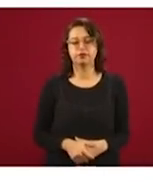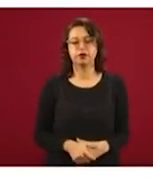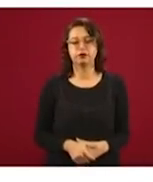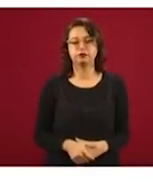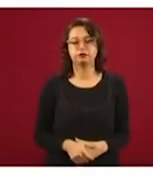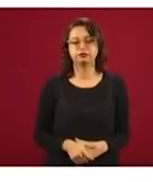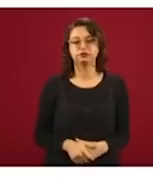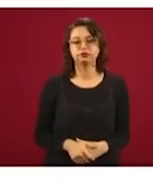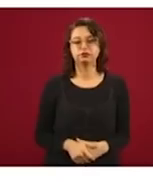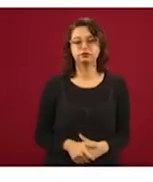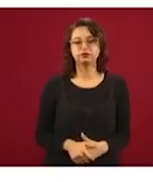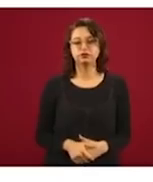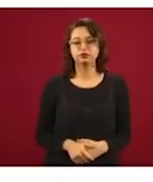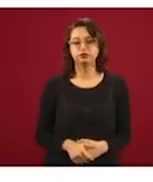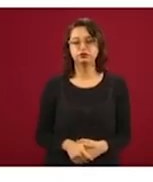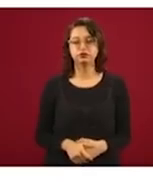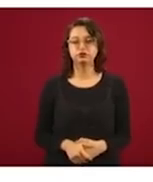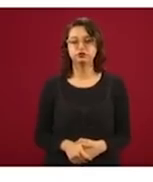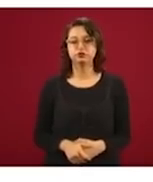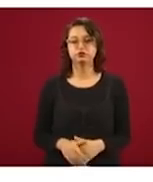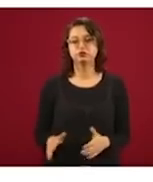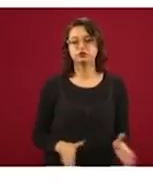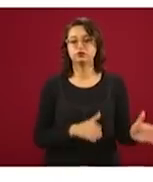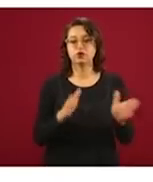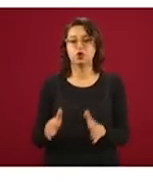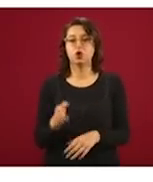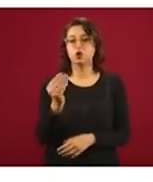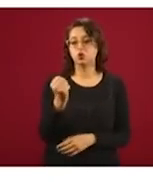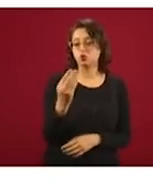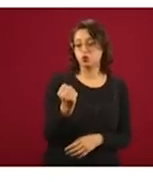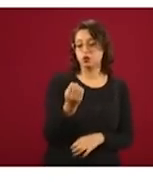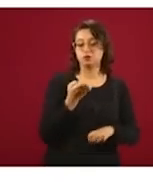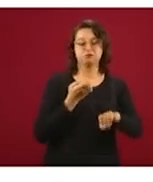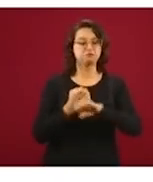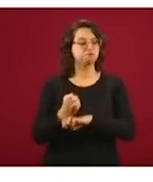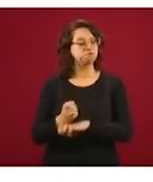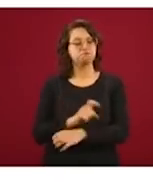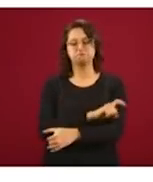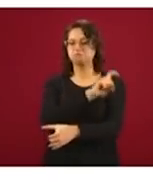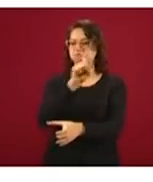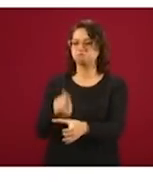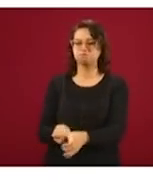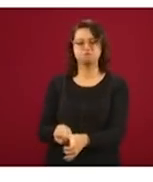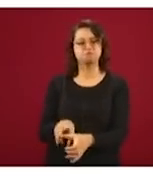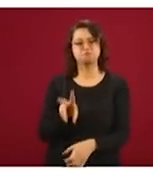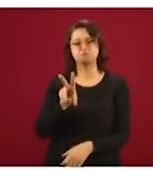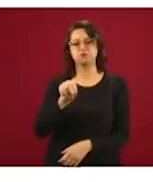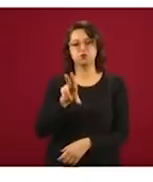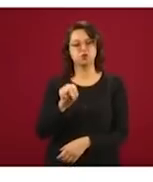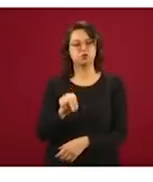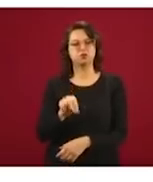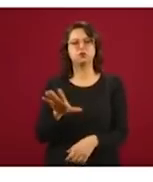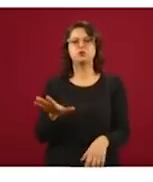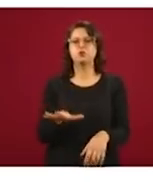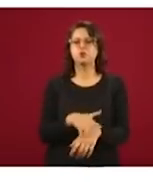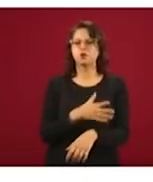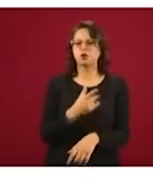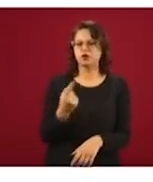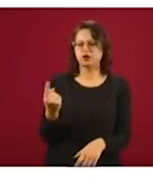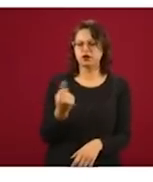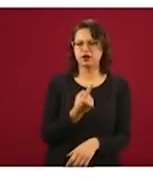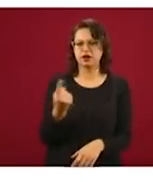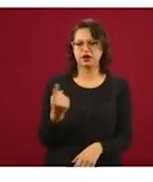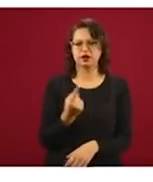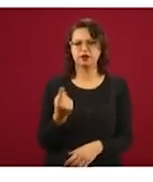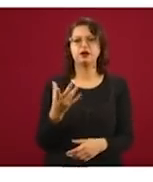9 estados no lo hicieron, sin embargo, los hemos sacado de la lista de en medio porque tenemos una